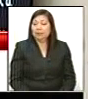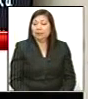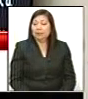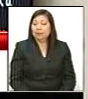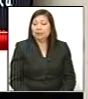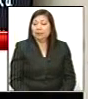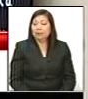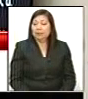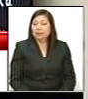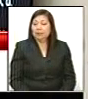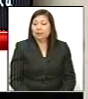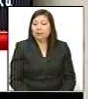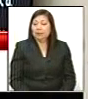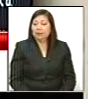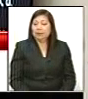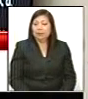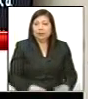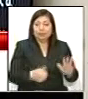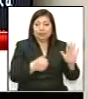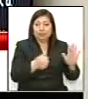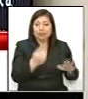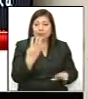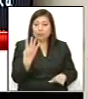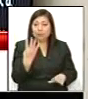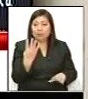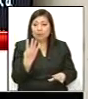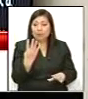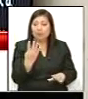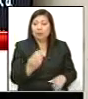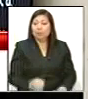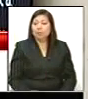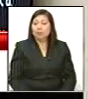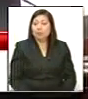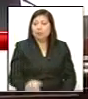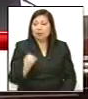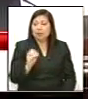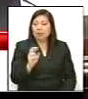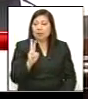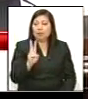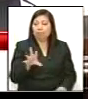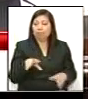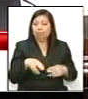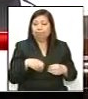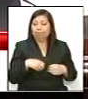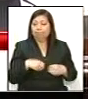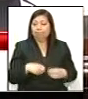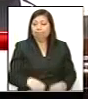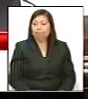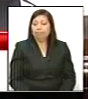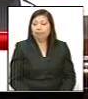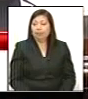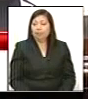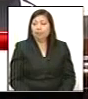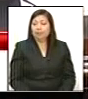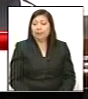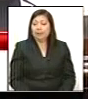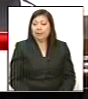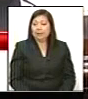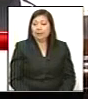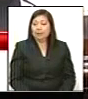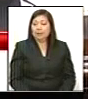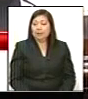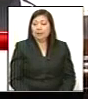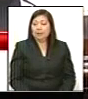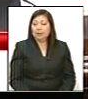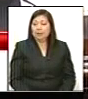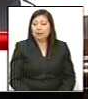Han votado a favor 64 señores congresistas, 0 en contra, 2 abstenciones, más Castro,